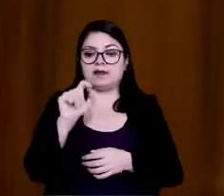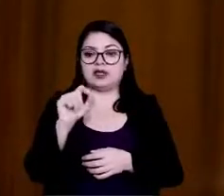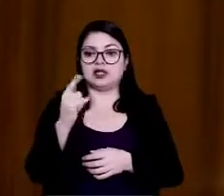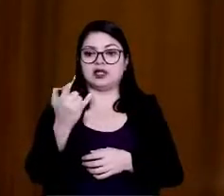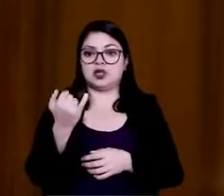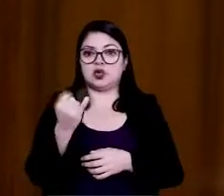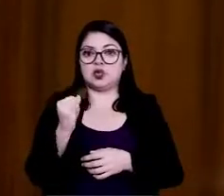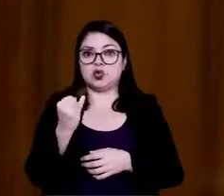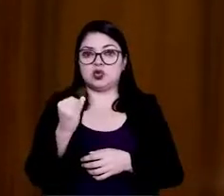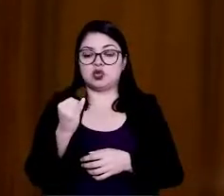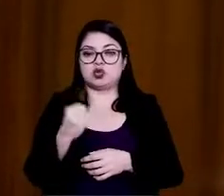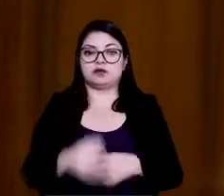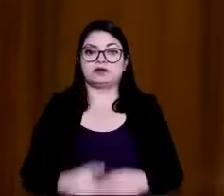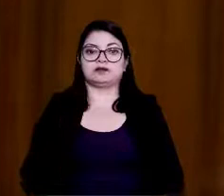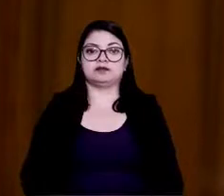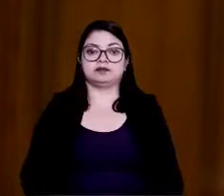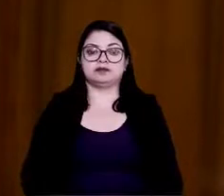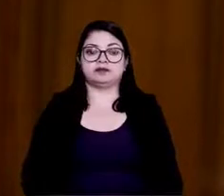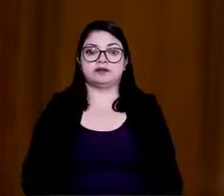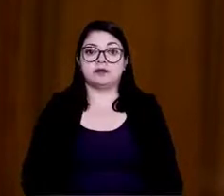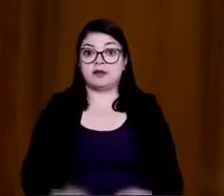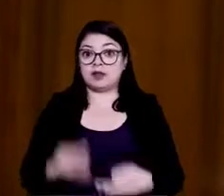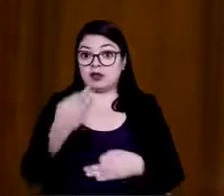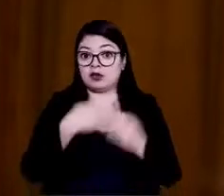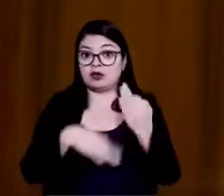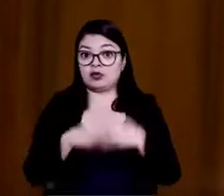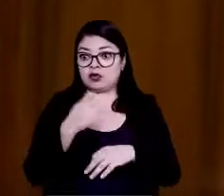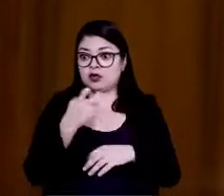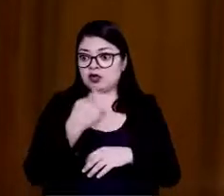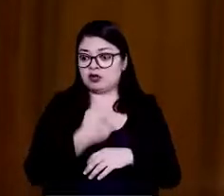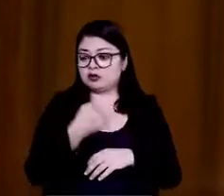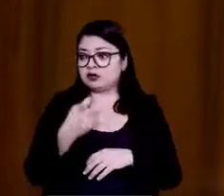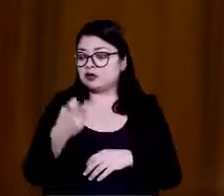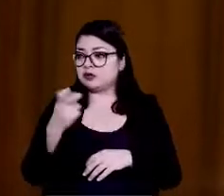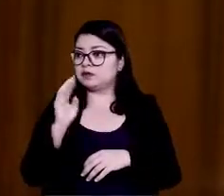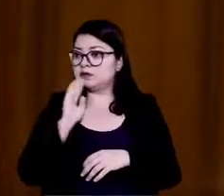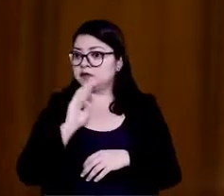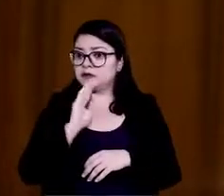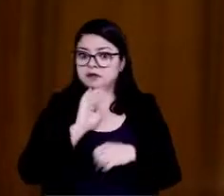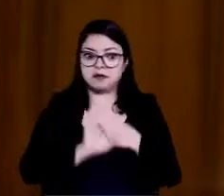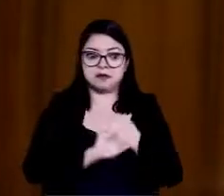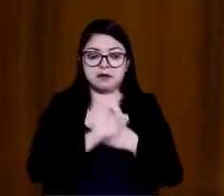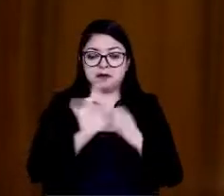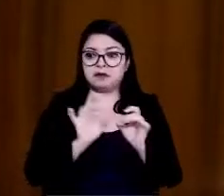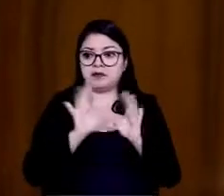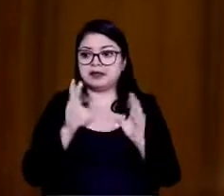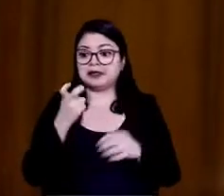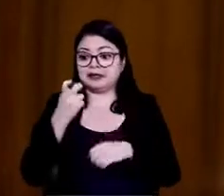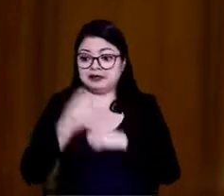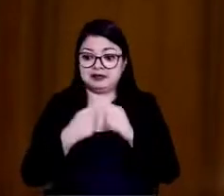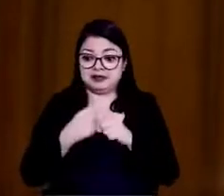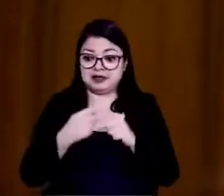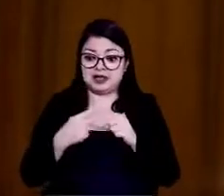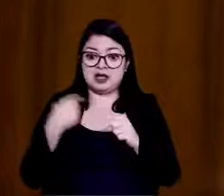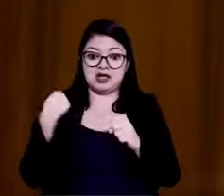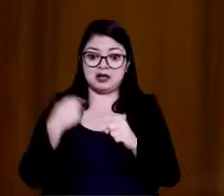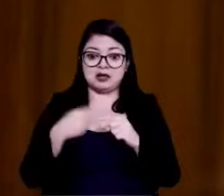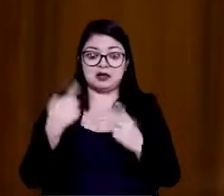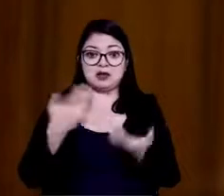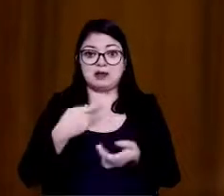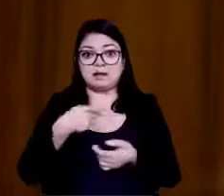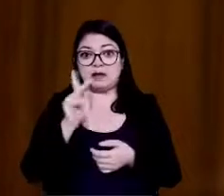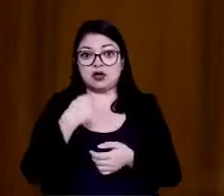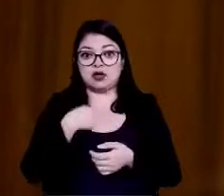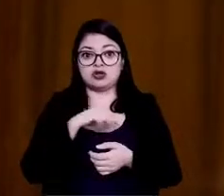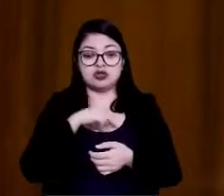20 de junio. Todos estos son acontecimientos que se suscitaron en este año, pero si quisiéramos ser